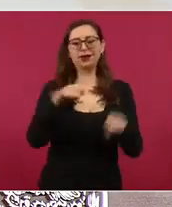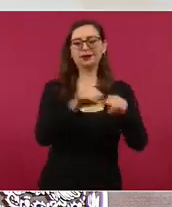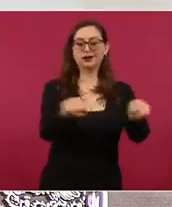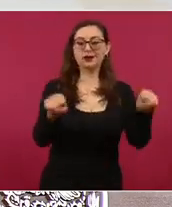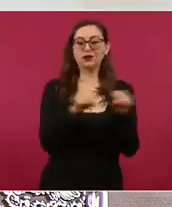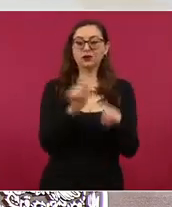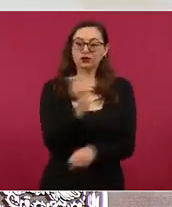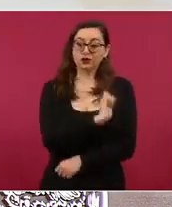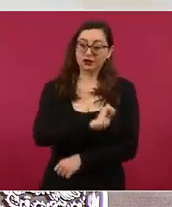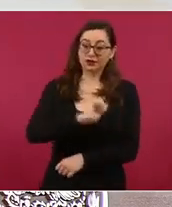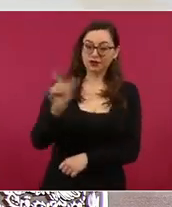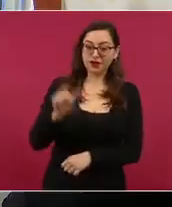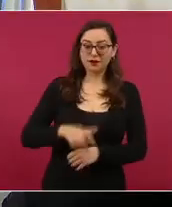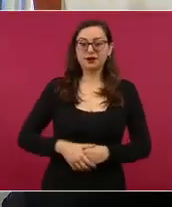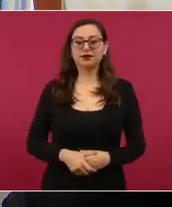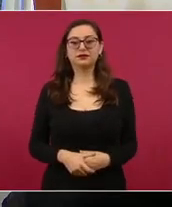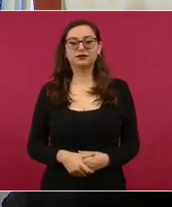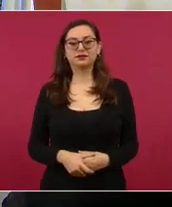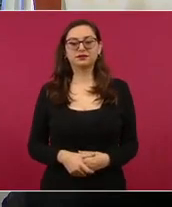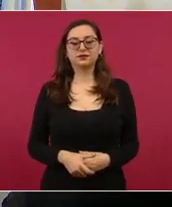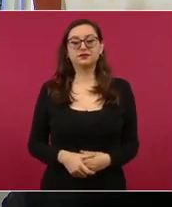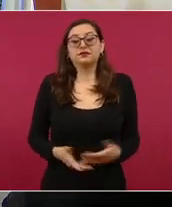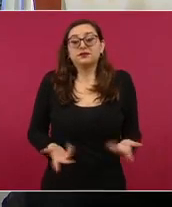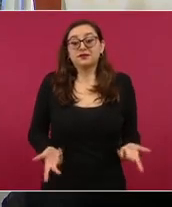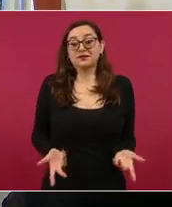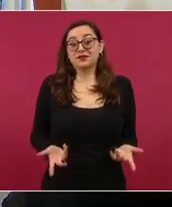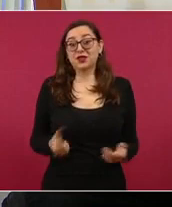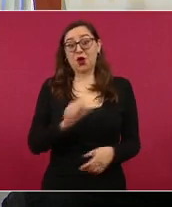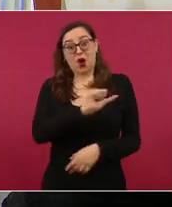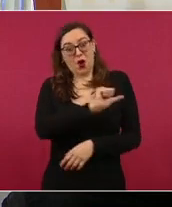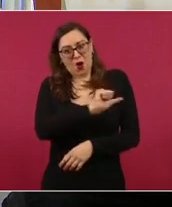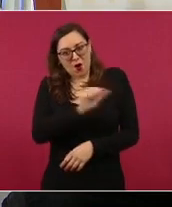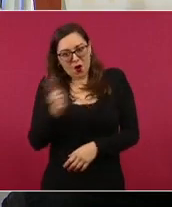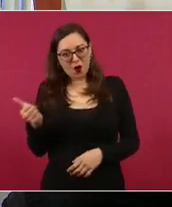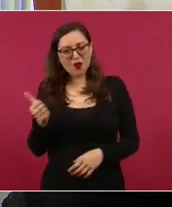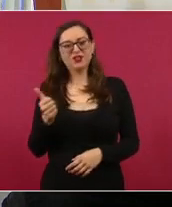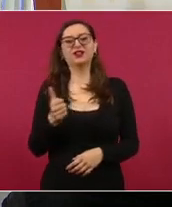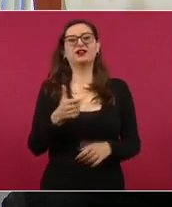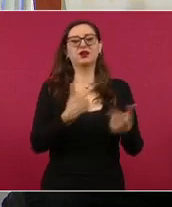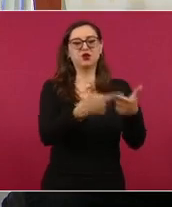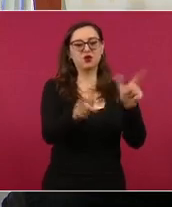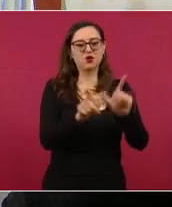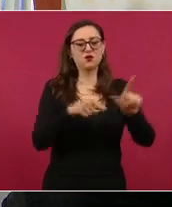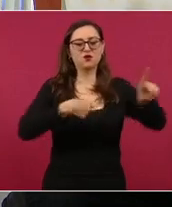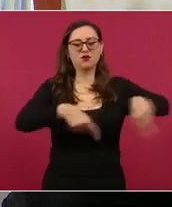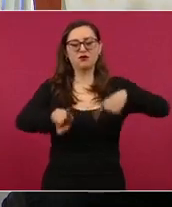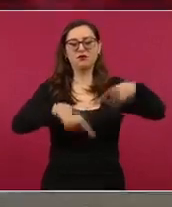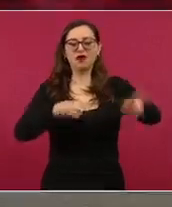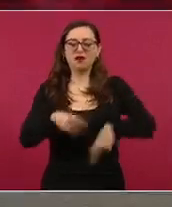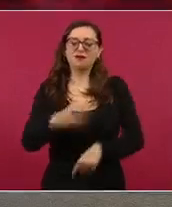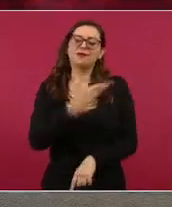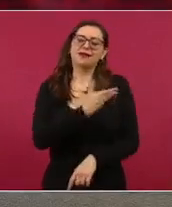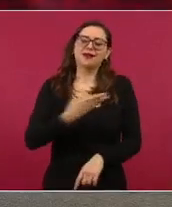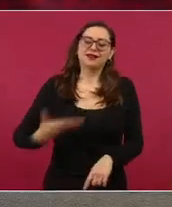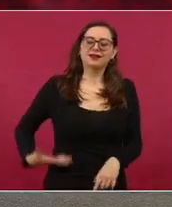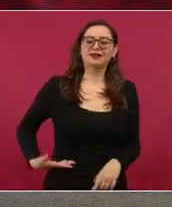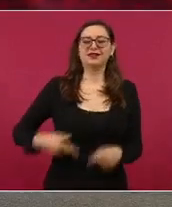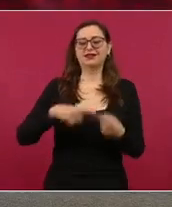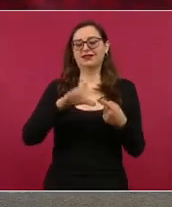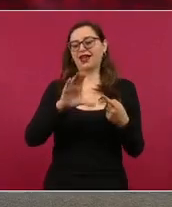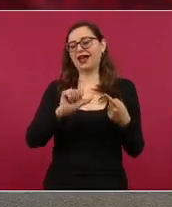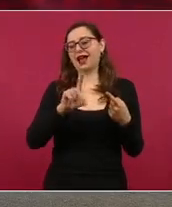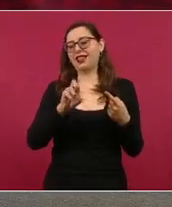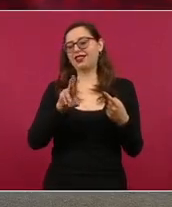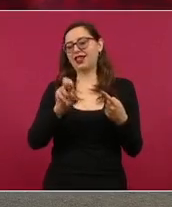Siguiente. Estas son condonaciones de impuestos que se le han hecho a clubes. Felipe Calderón y Enrique Peña Nieto le